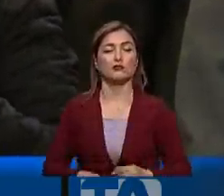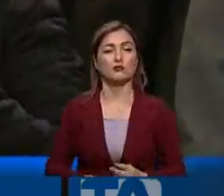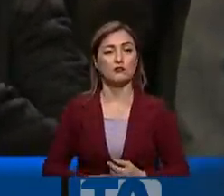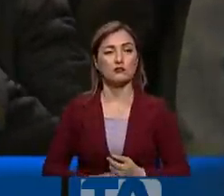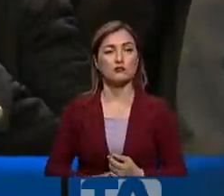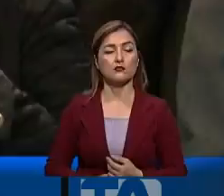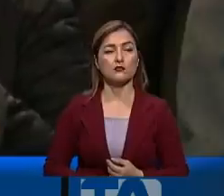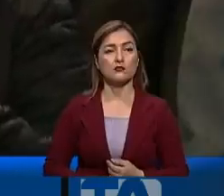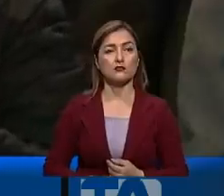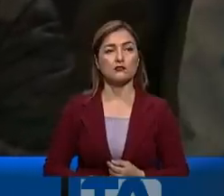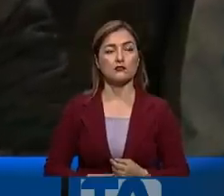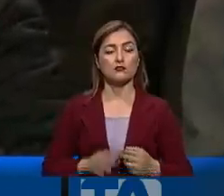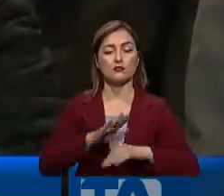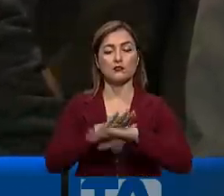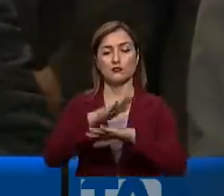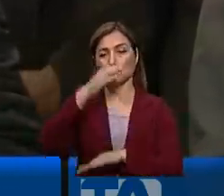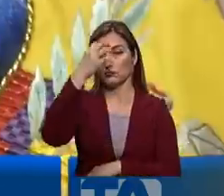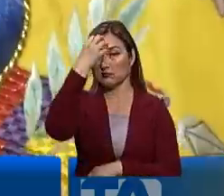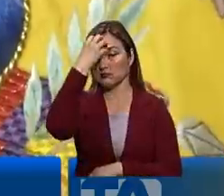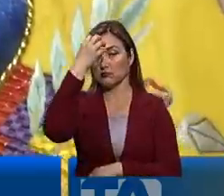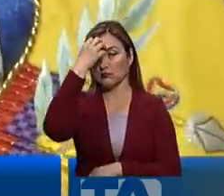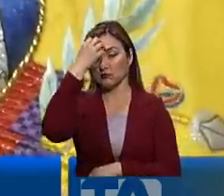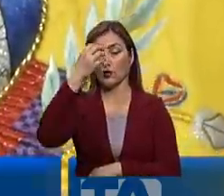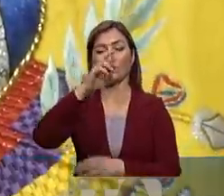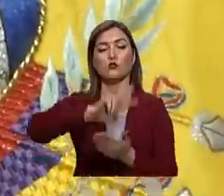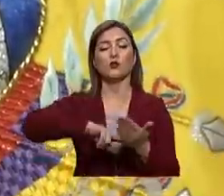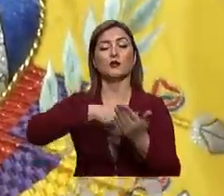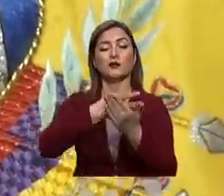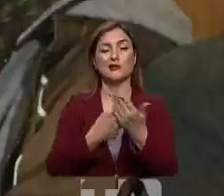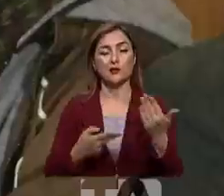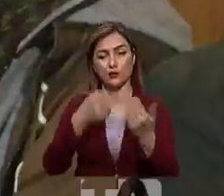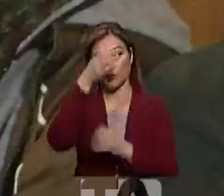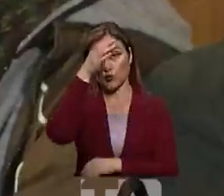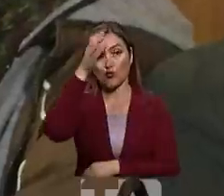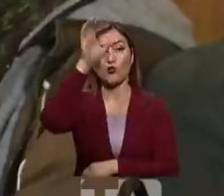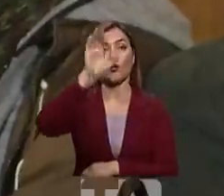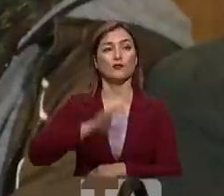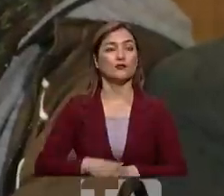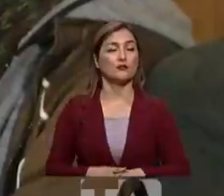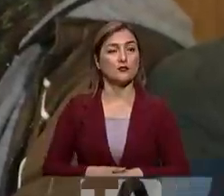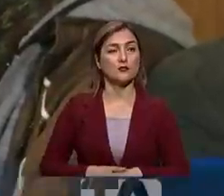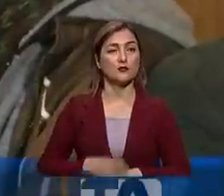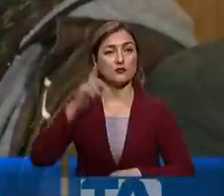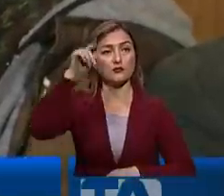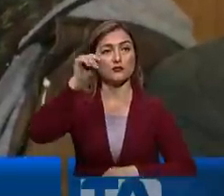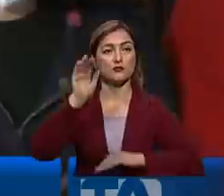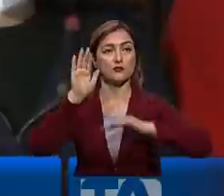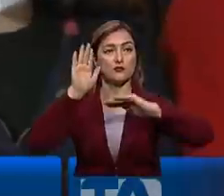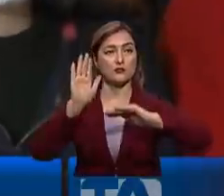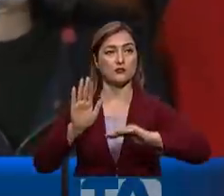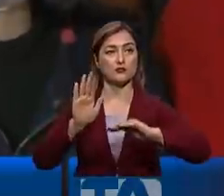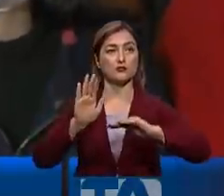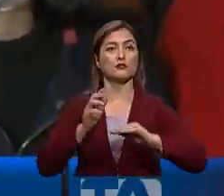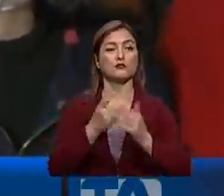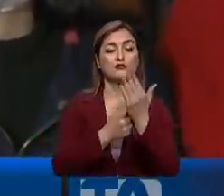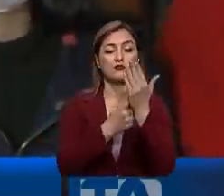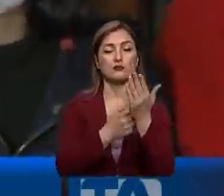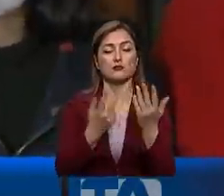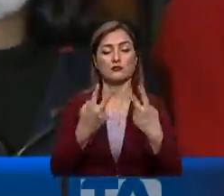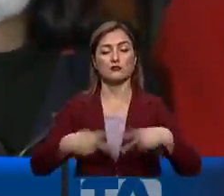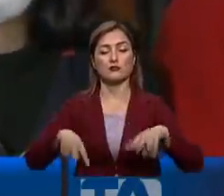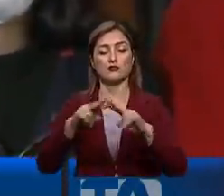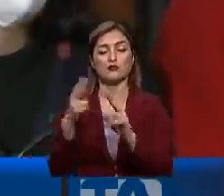la educación bilingüe bicultural. Y el compromiso del gobierno para analizar la reducción del precio de